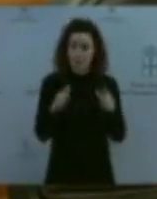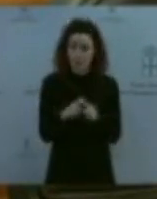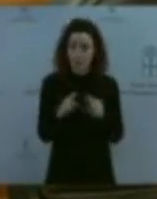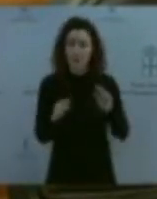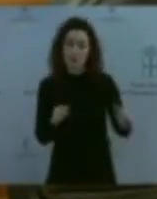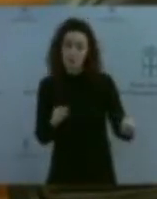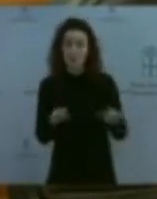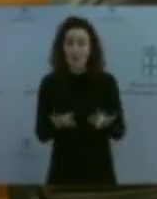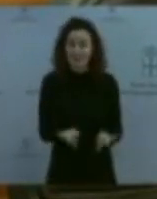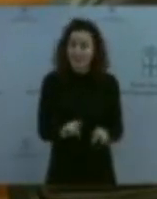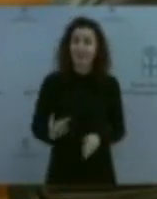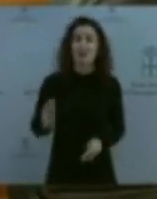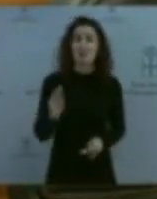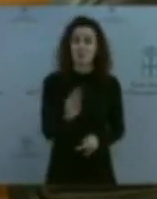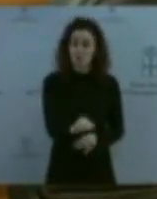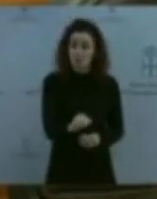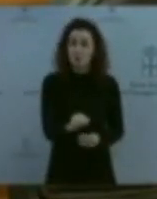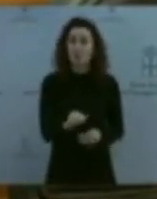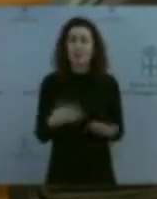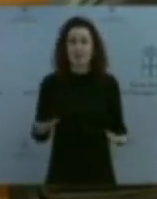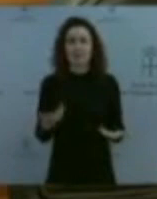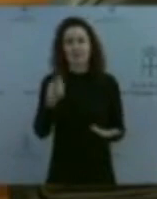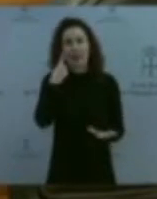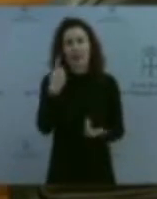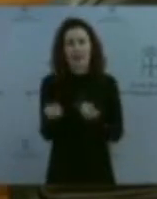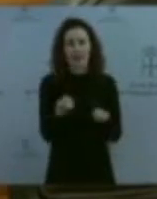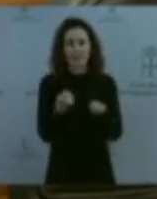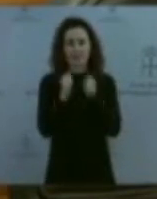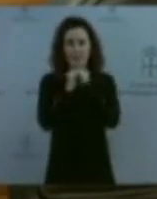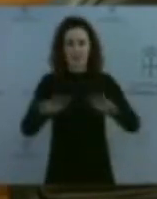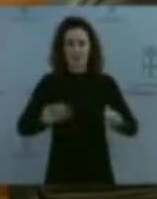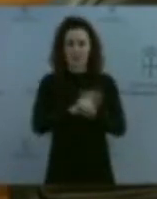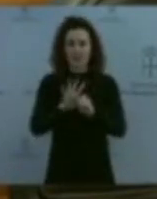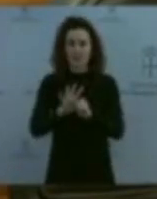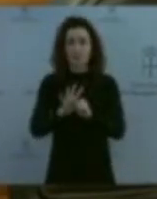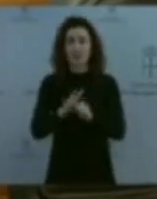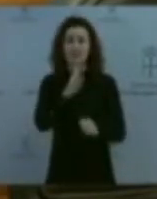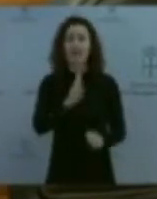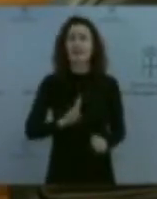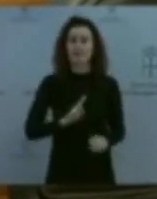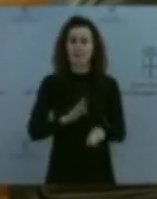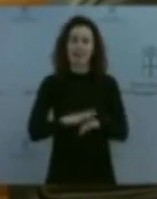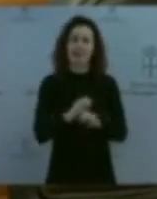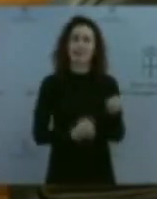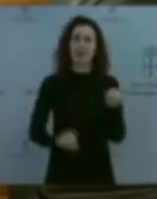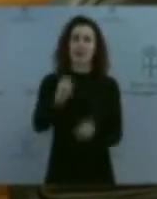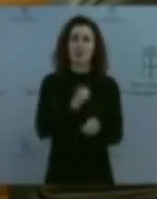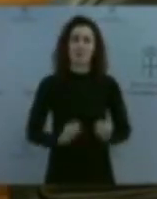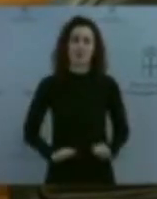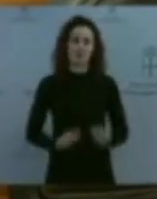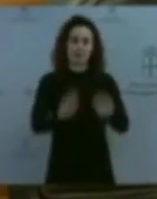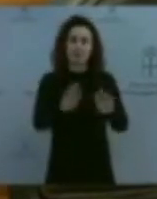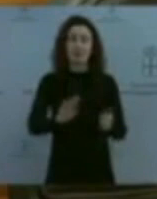país durante la pandemia y que ahora se vuelcan en reactivar su economía. Cualquier planteamiento que incluya recortes en